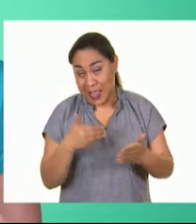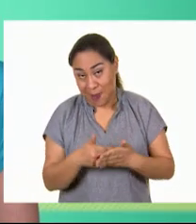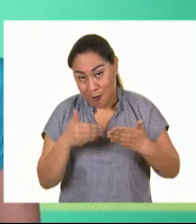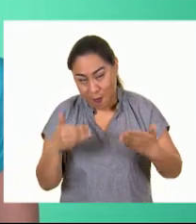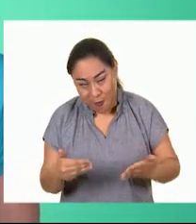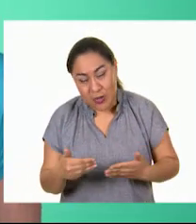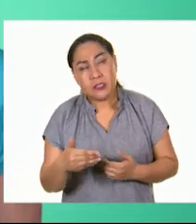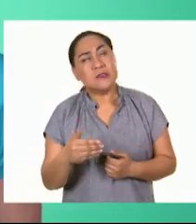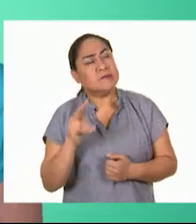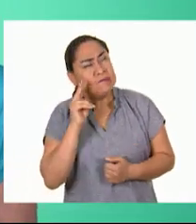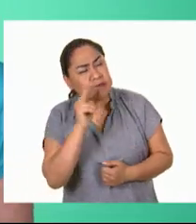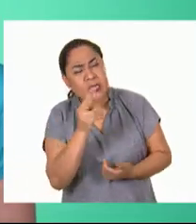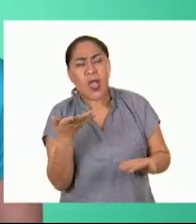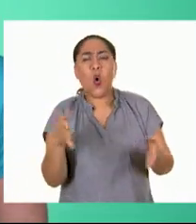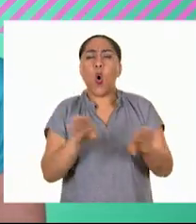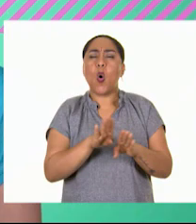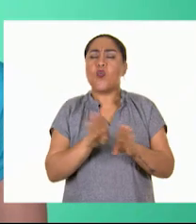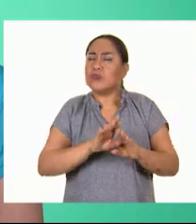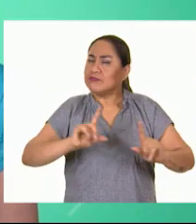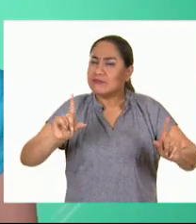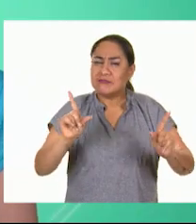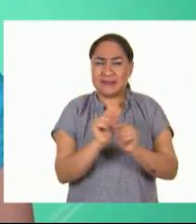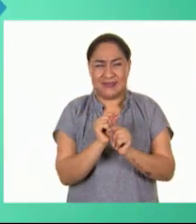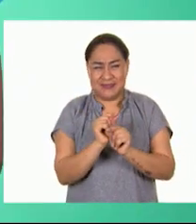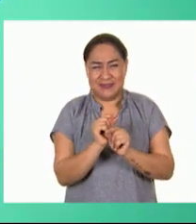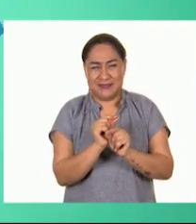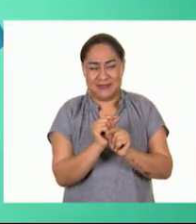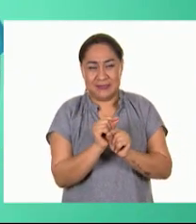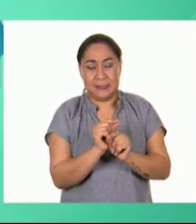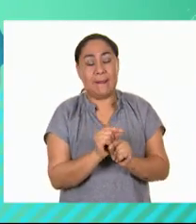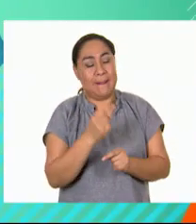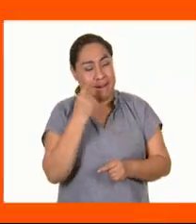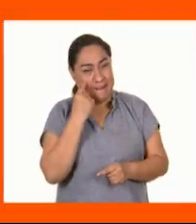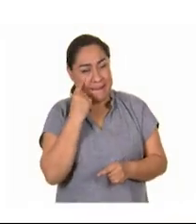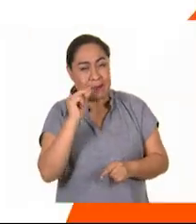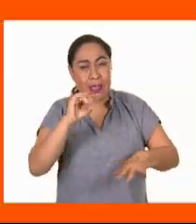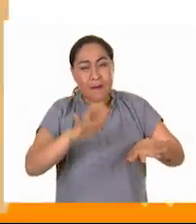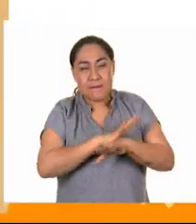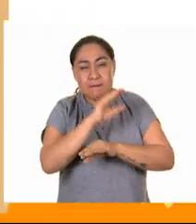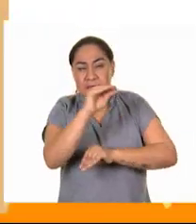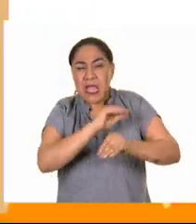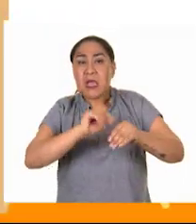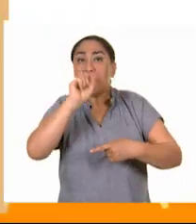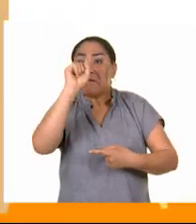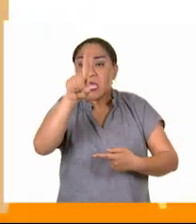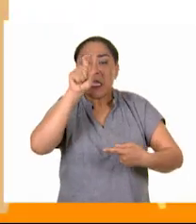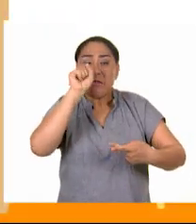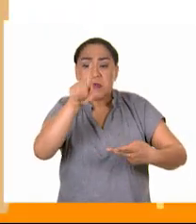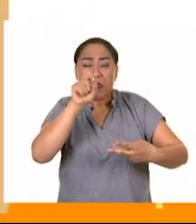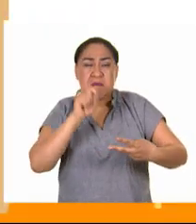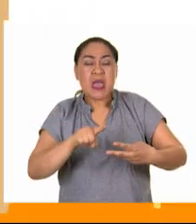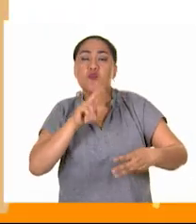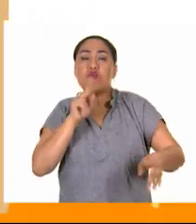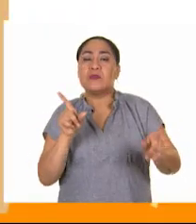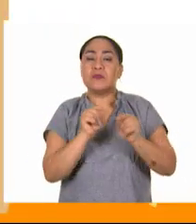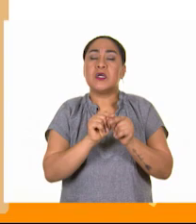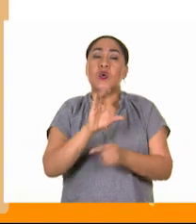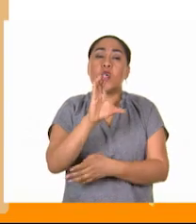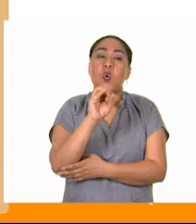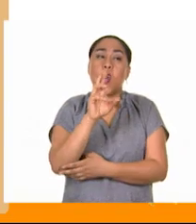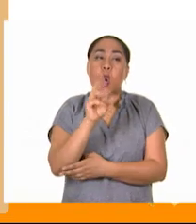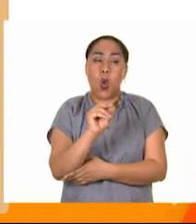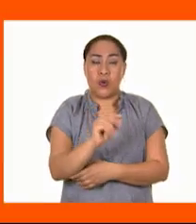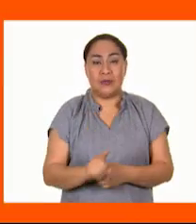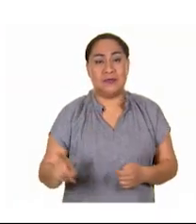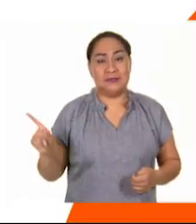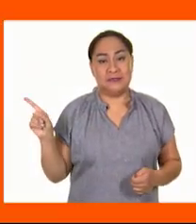veamos cómo podemos simplificar la letra de esta canción. Sustituye esos párrafos que se repiten por la palabra coro, como lo